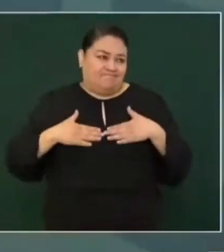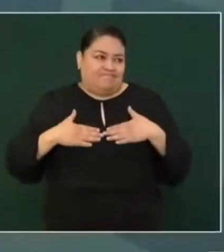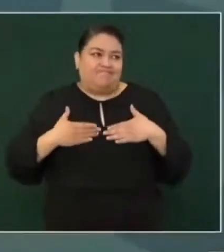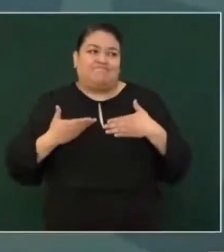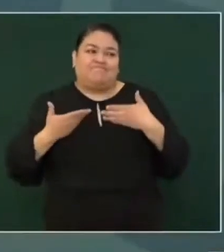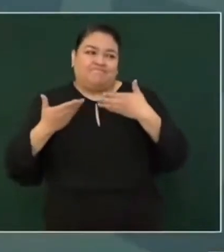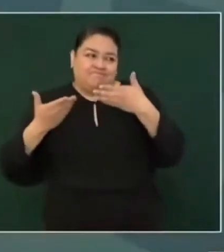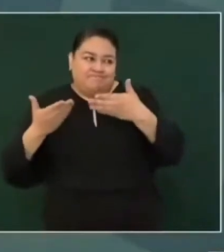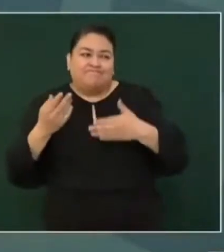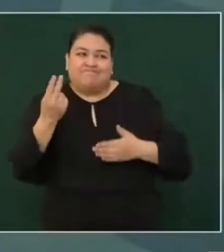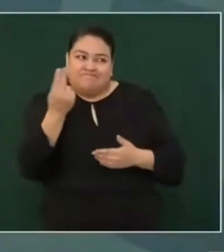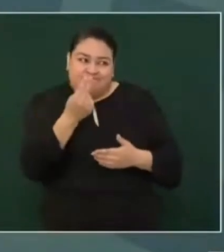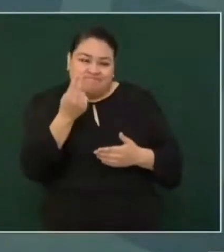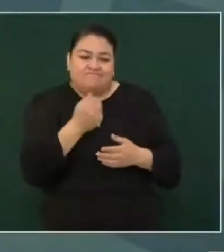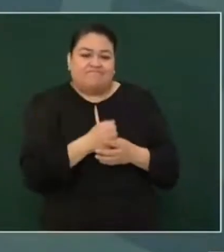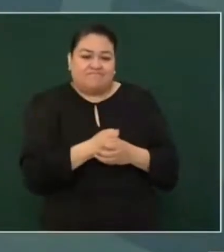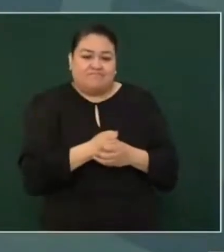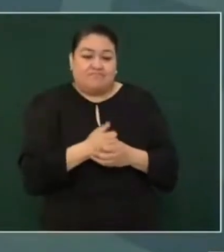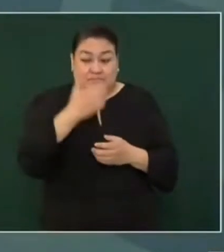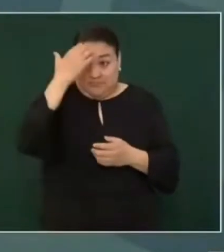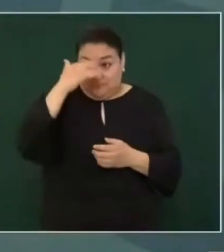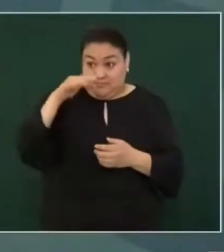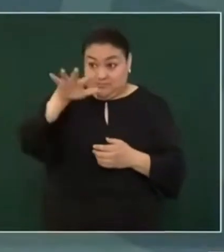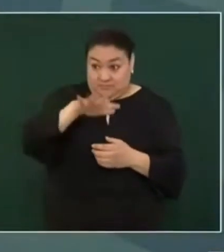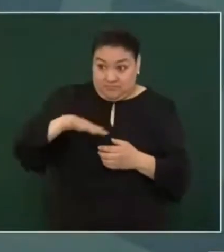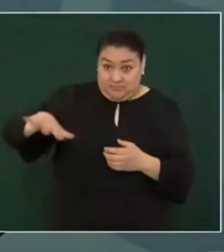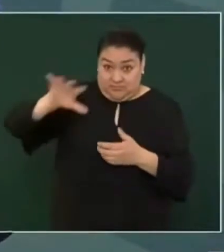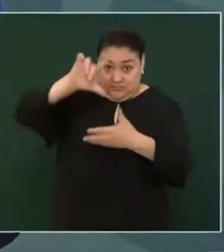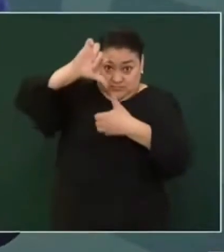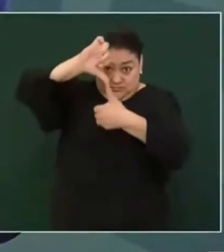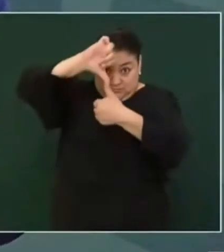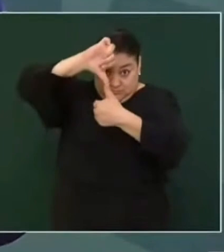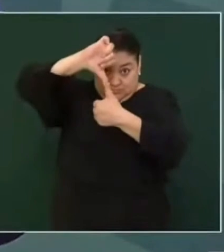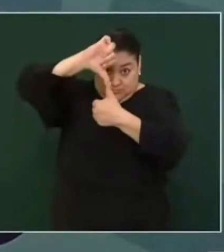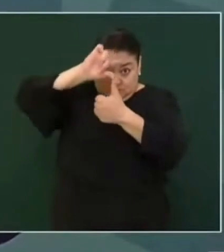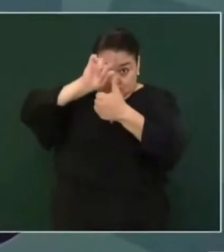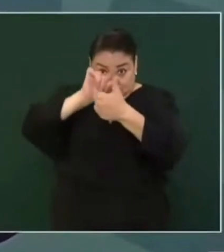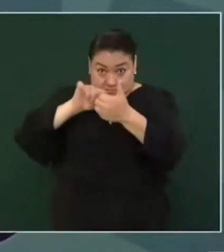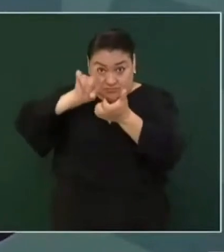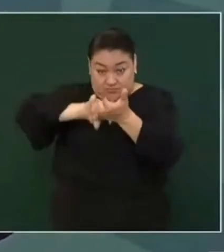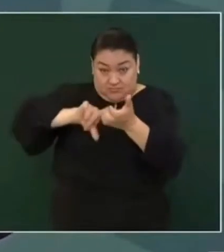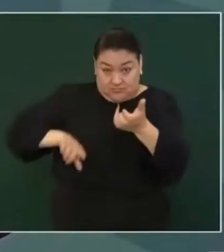en los gobiernos. No todos los gobiernos son corruptos.